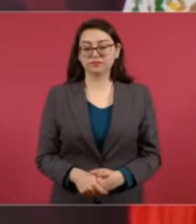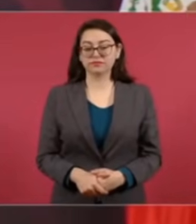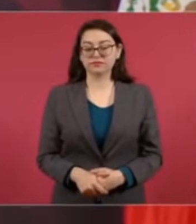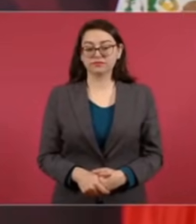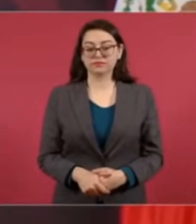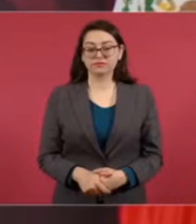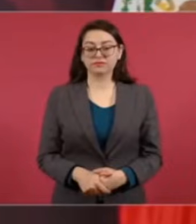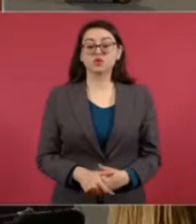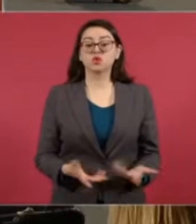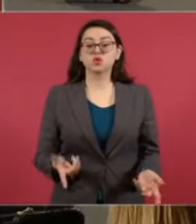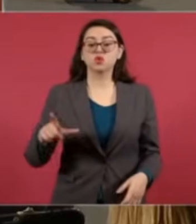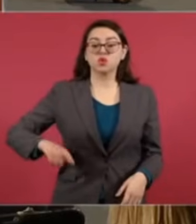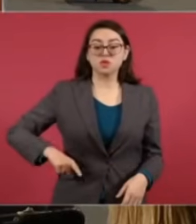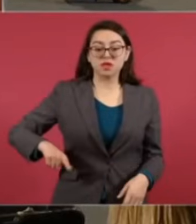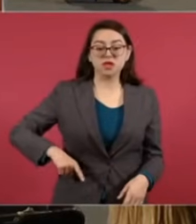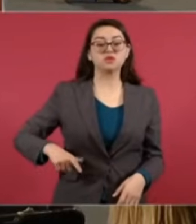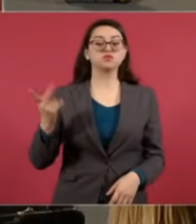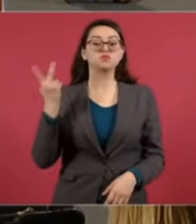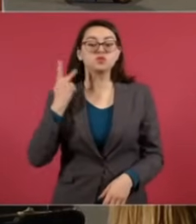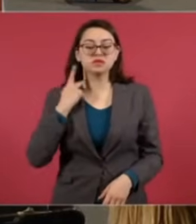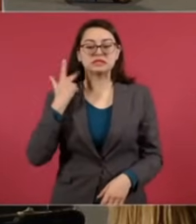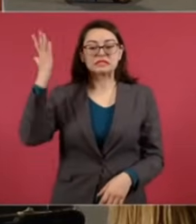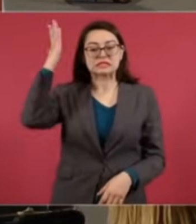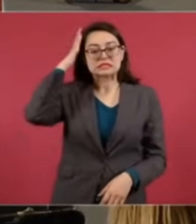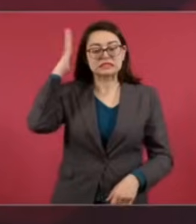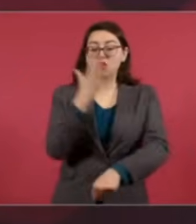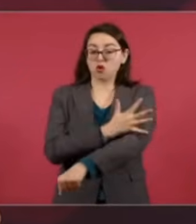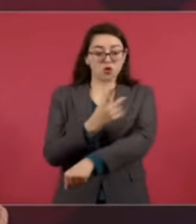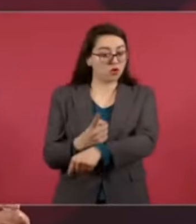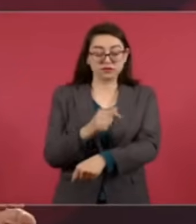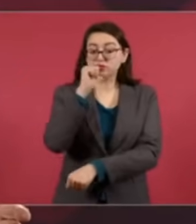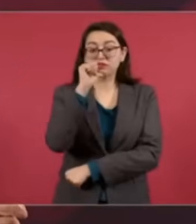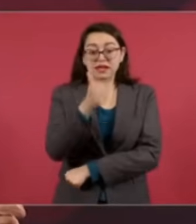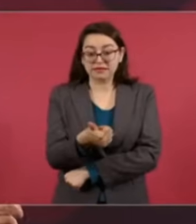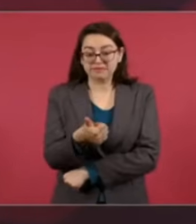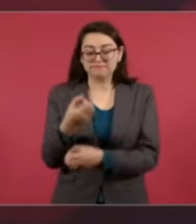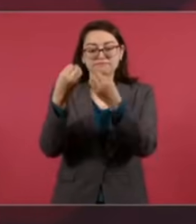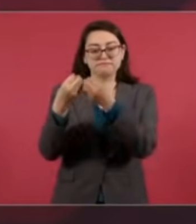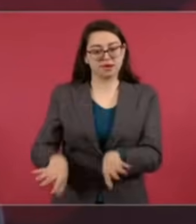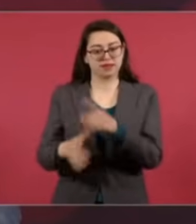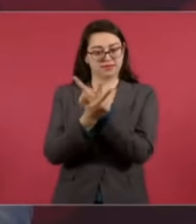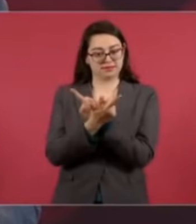una persona, un político, un dirigente se corrompe, ya no tiene libertad,